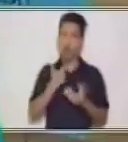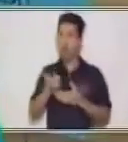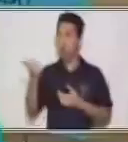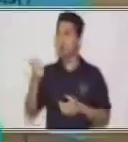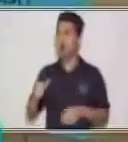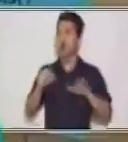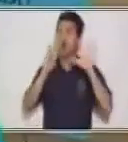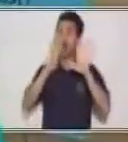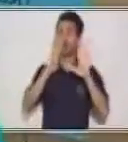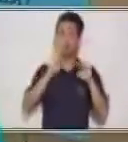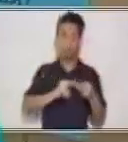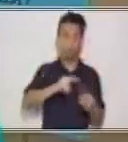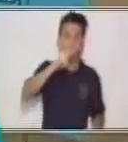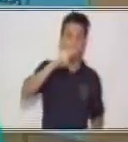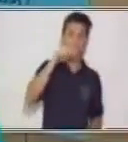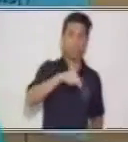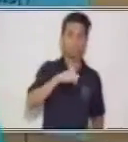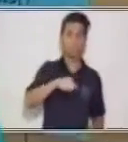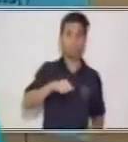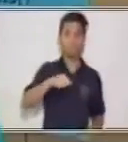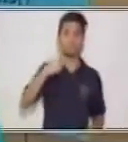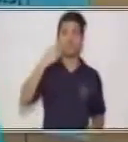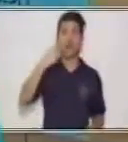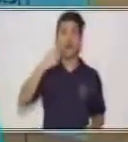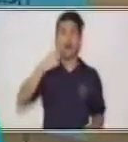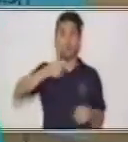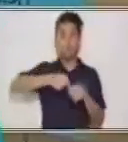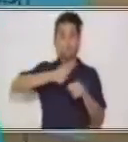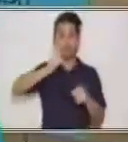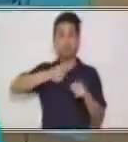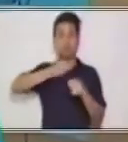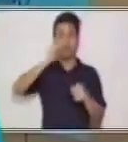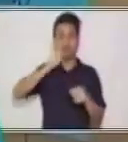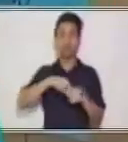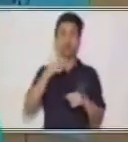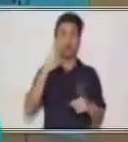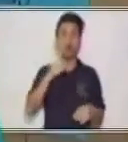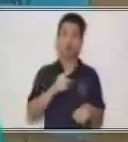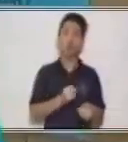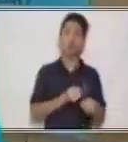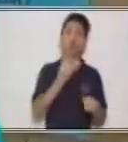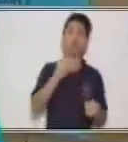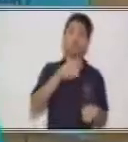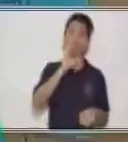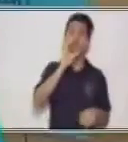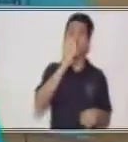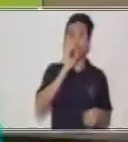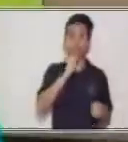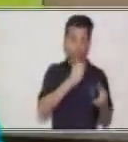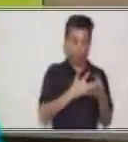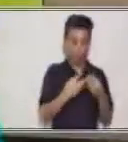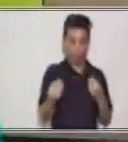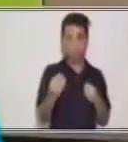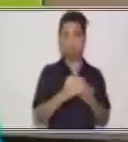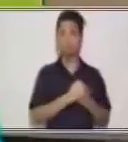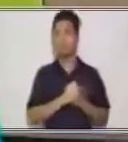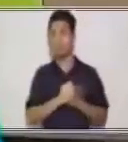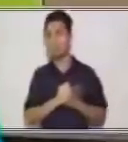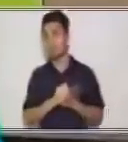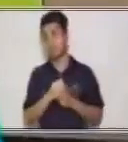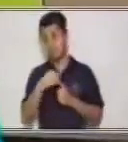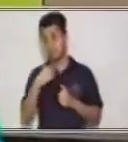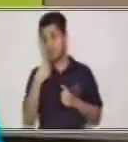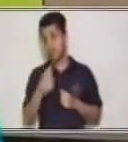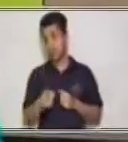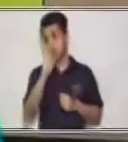agua gaseosa. ¿Cuántos vasos podemos obtener? Dijimos que una